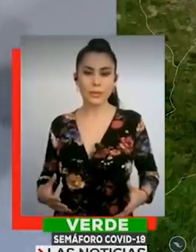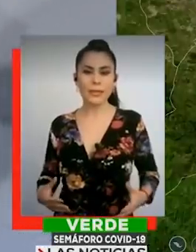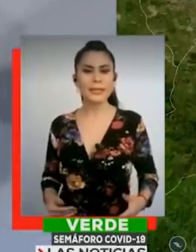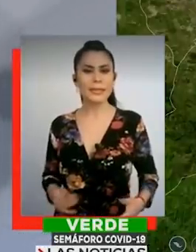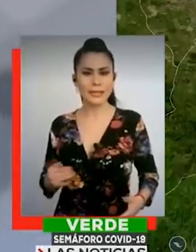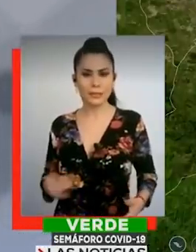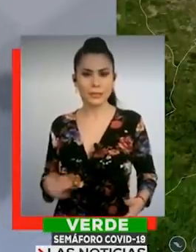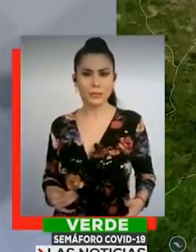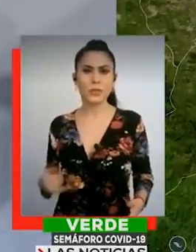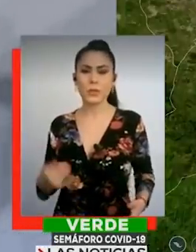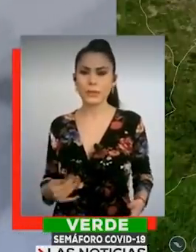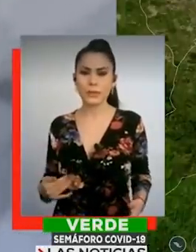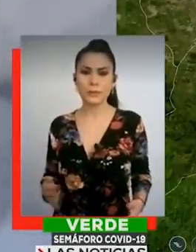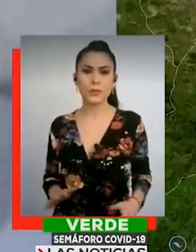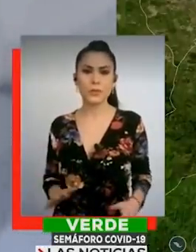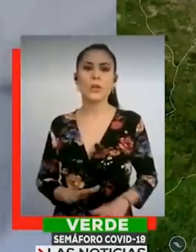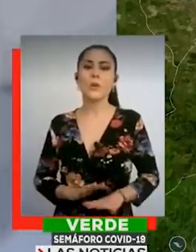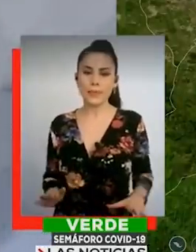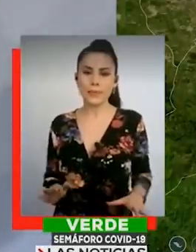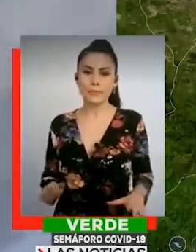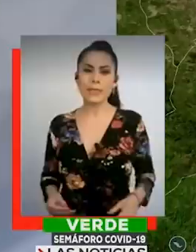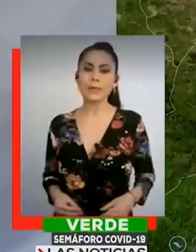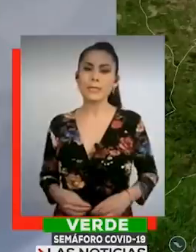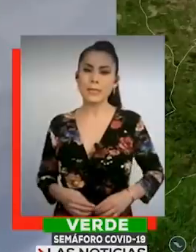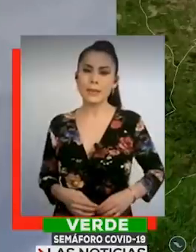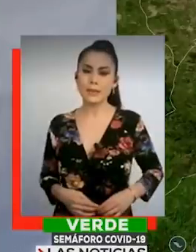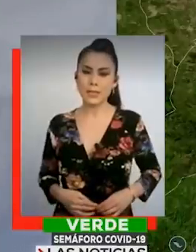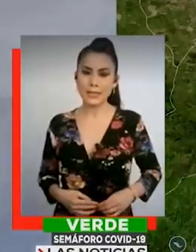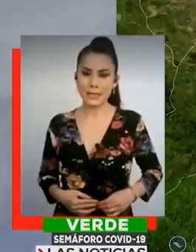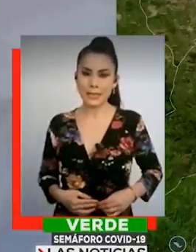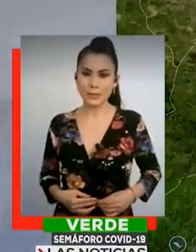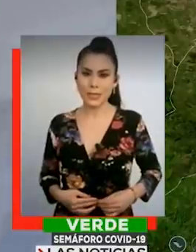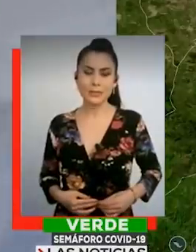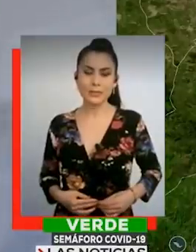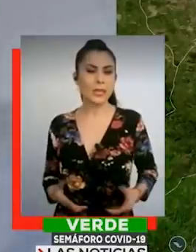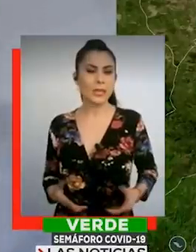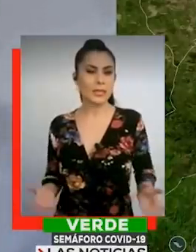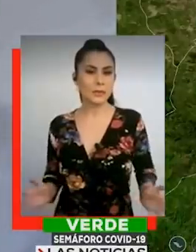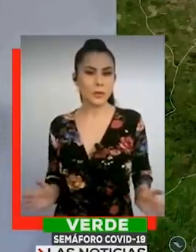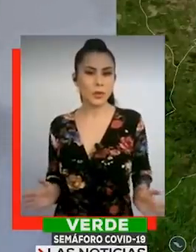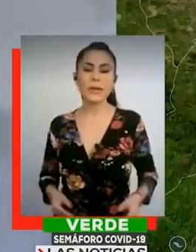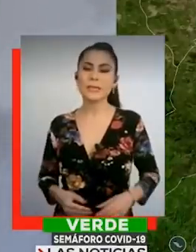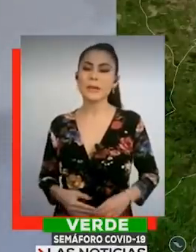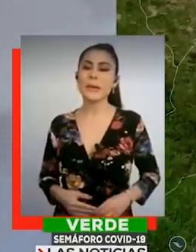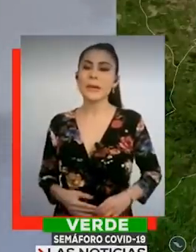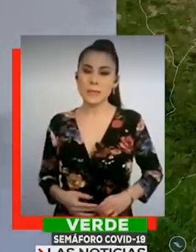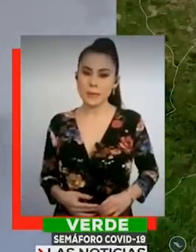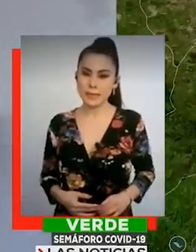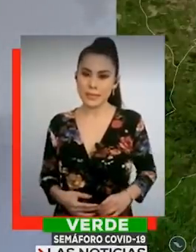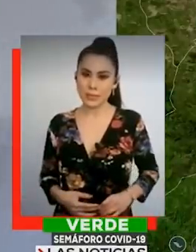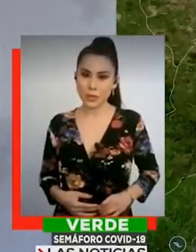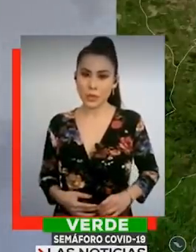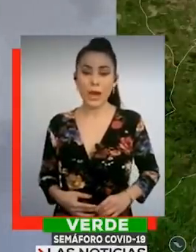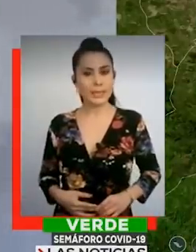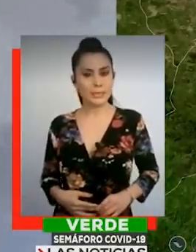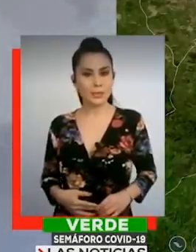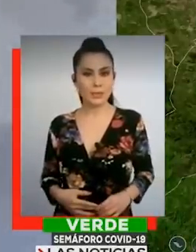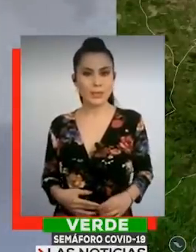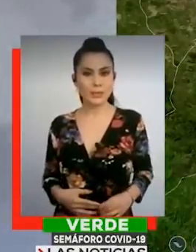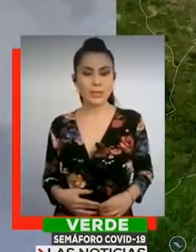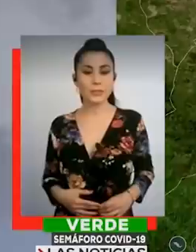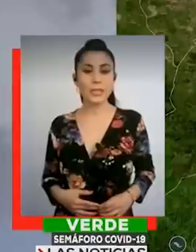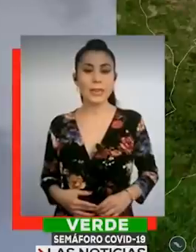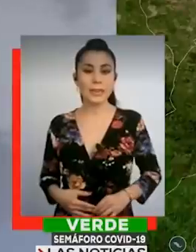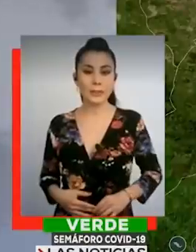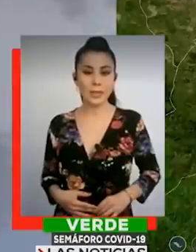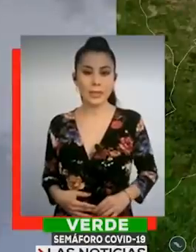zona sur de la entidad poblando en altas grandes orio súccar de matamoros buenas duras arriba de los 30 grados celsius 31 como máximas mínimas de 18 a